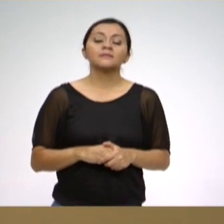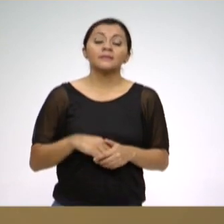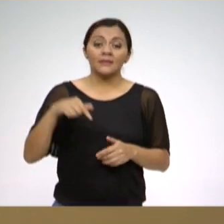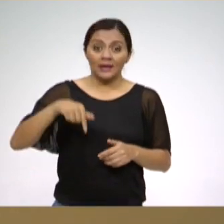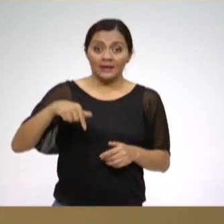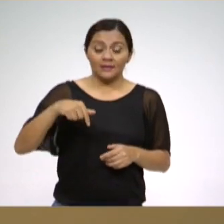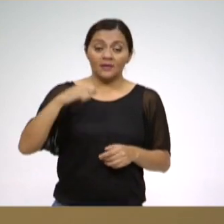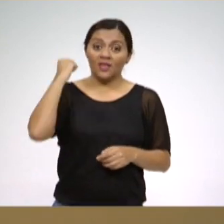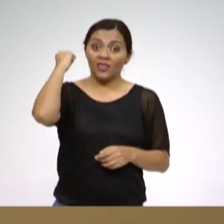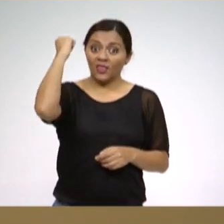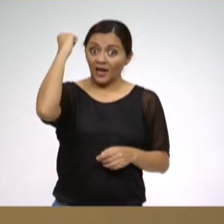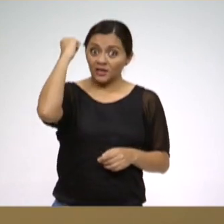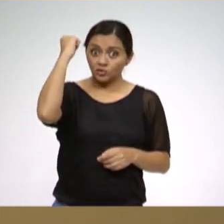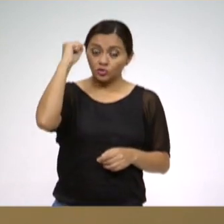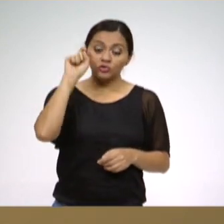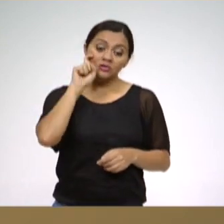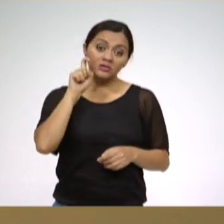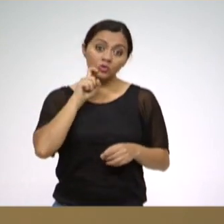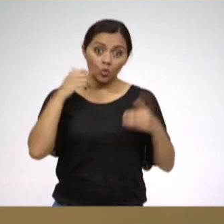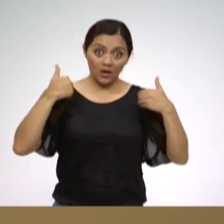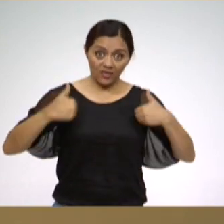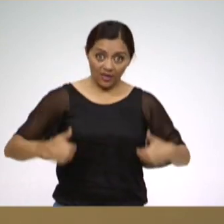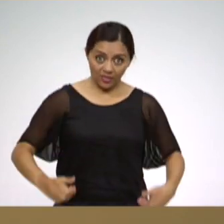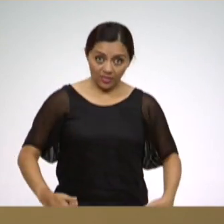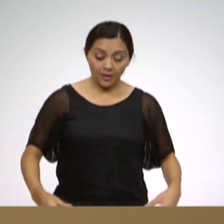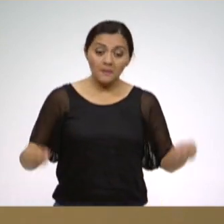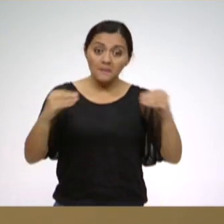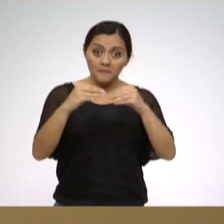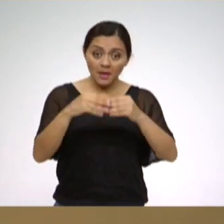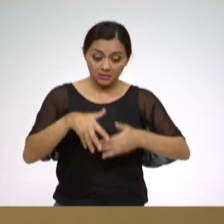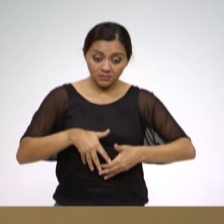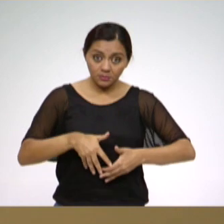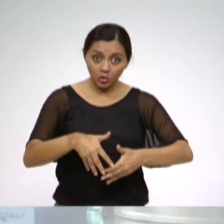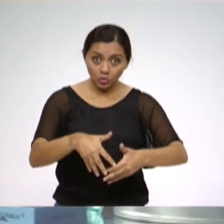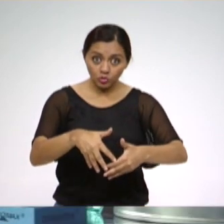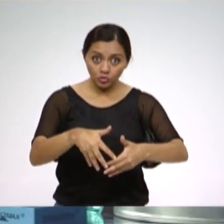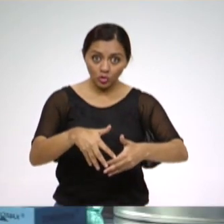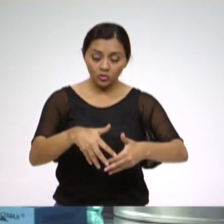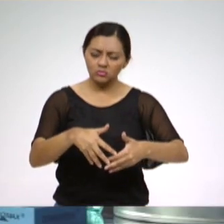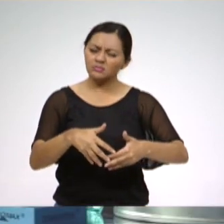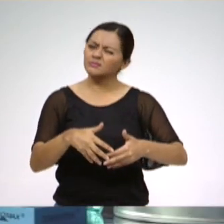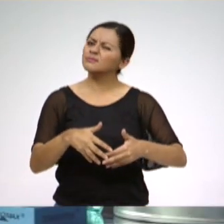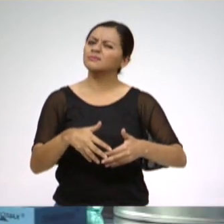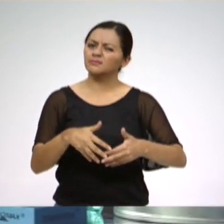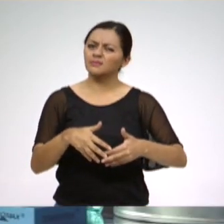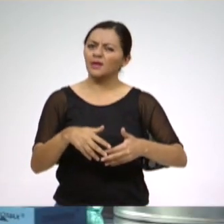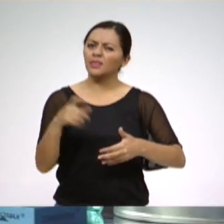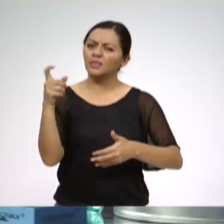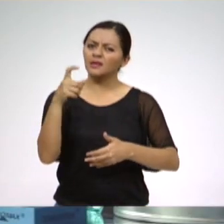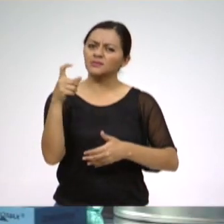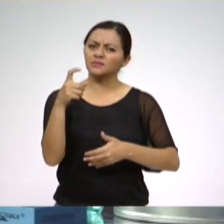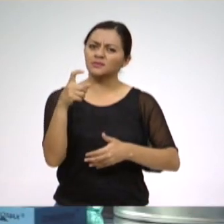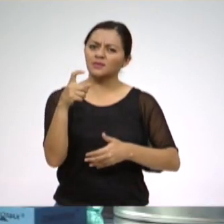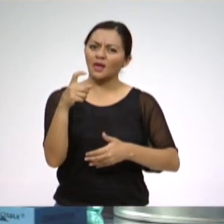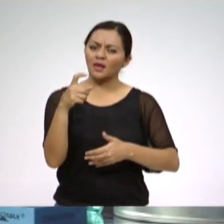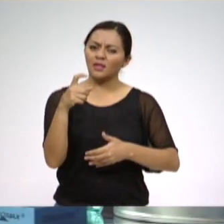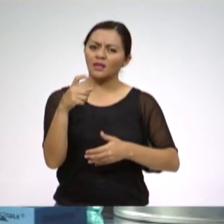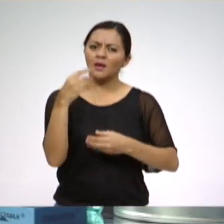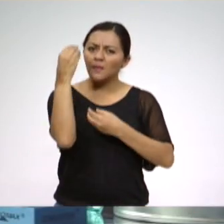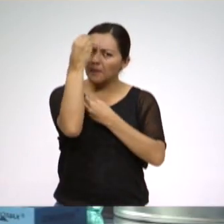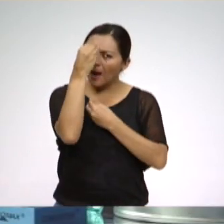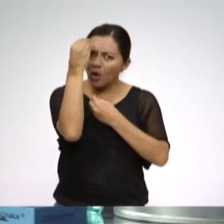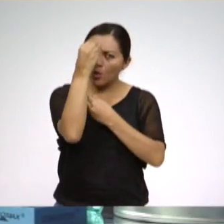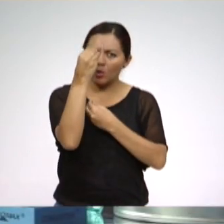derechos sexuales y los derechos reproductivos, los derechos a la sexualidad integral, son necesidades y principios importantes para que las